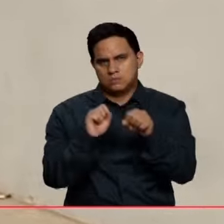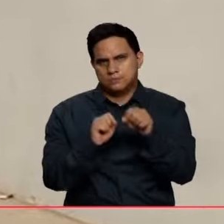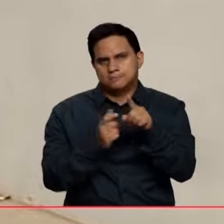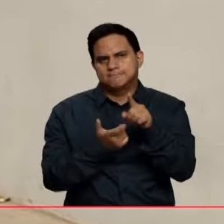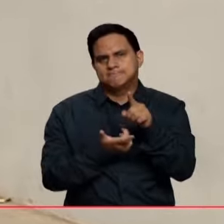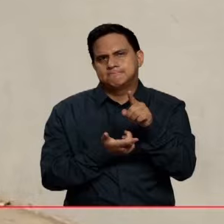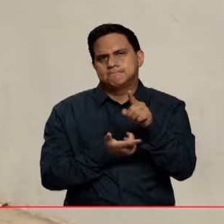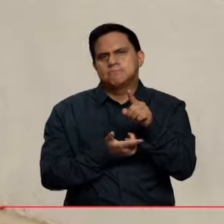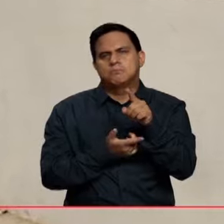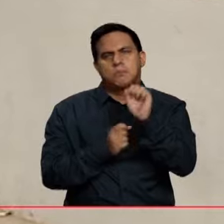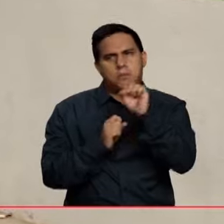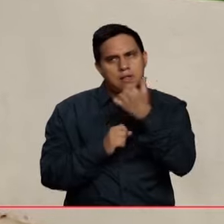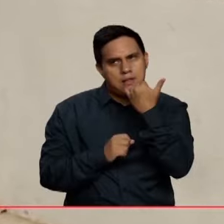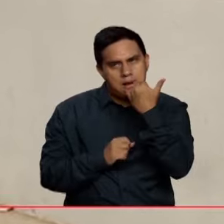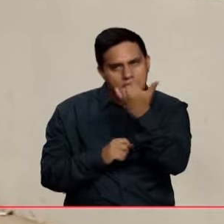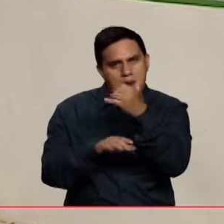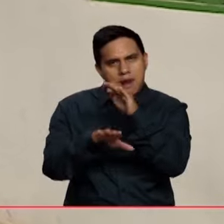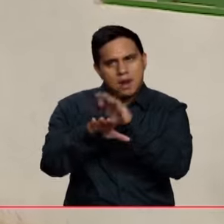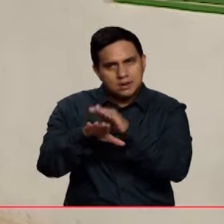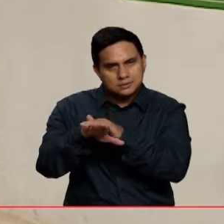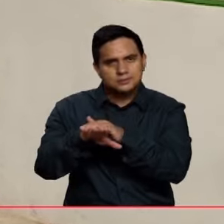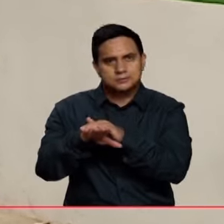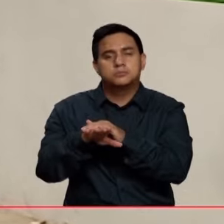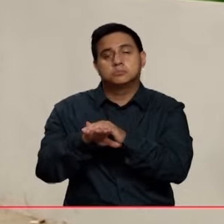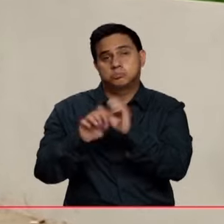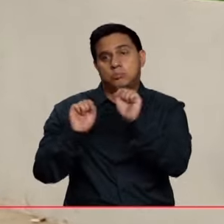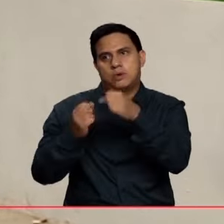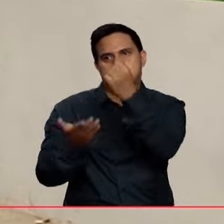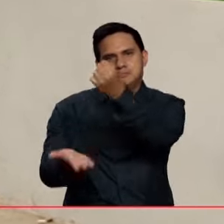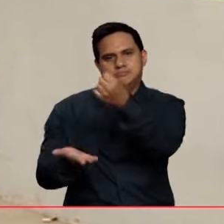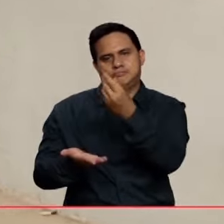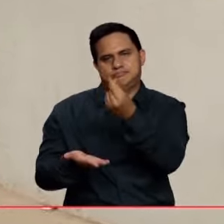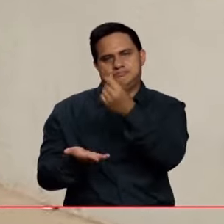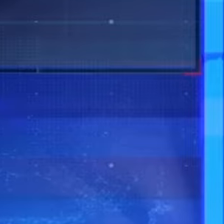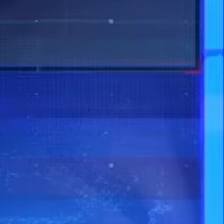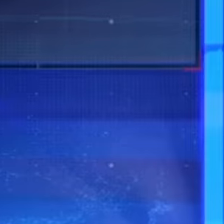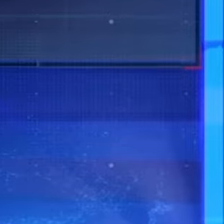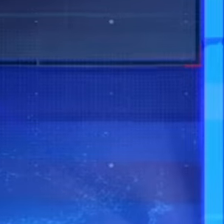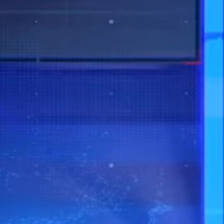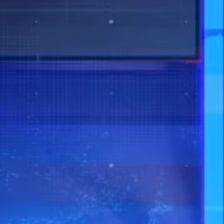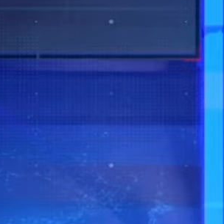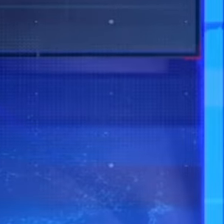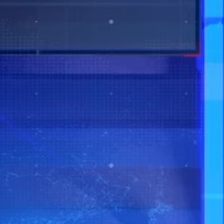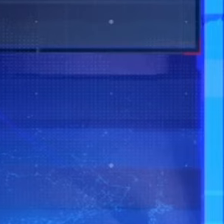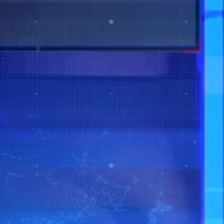fallecidas, entregue información y puede acceder a esa recompensa después de que sea verificada.